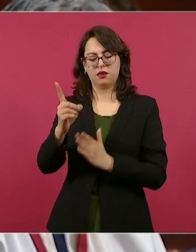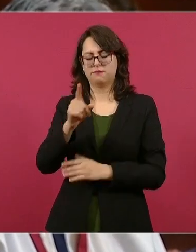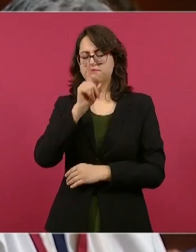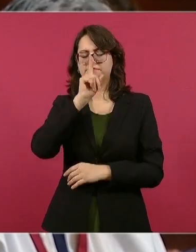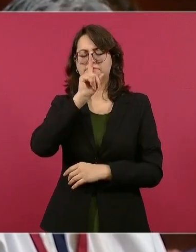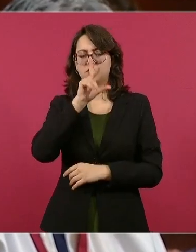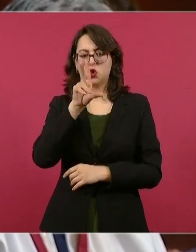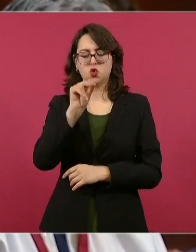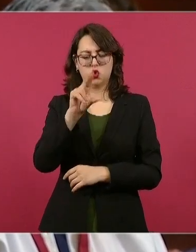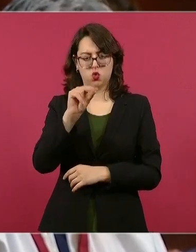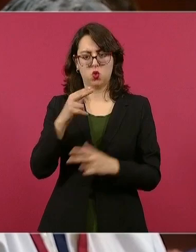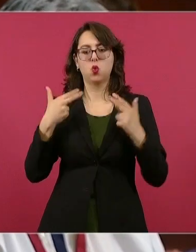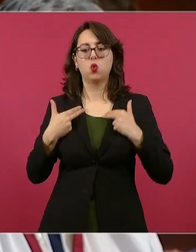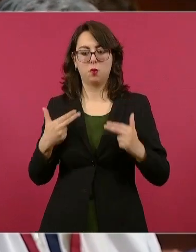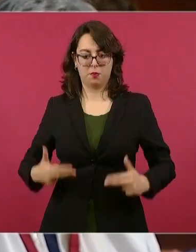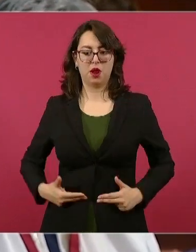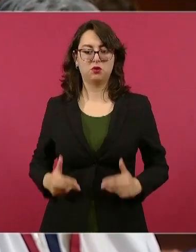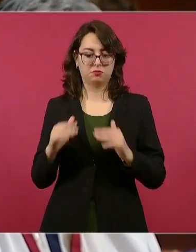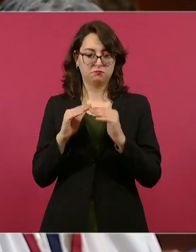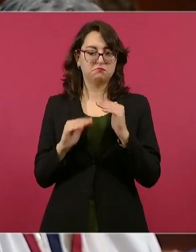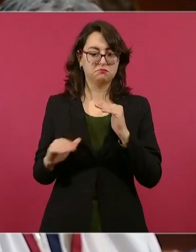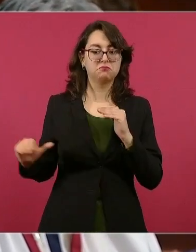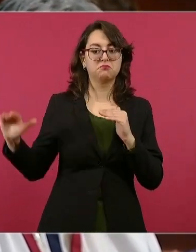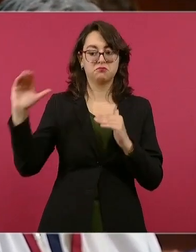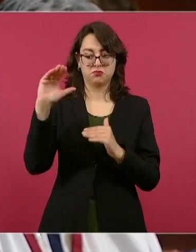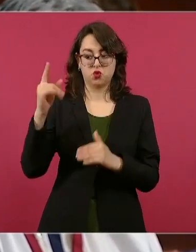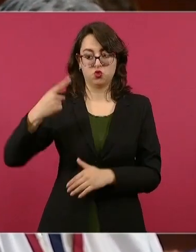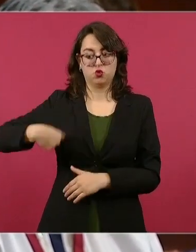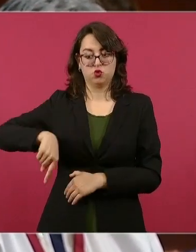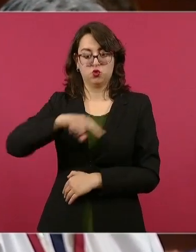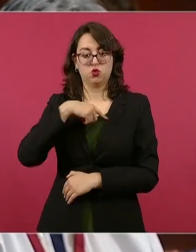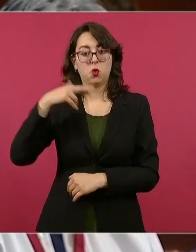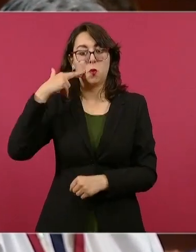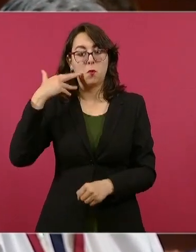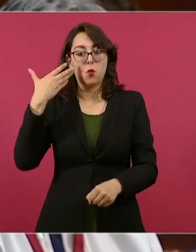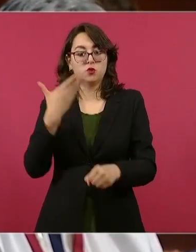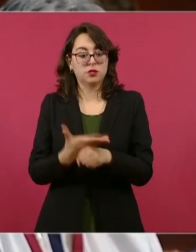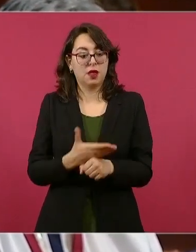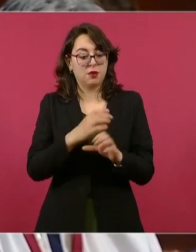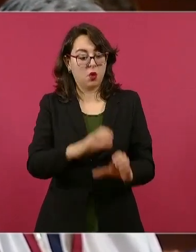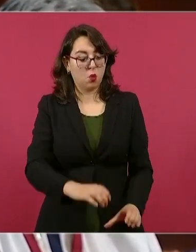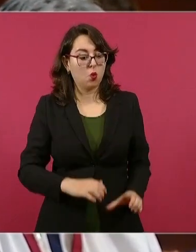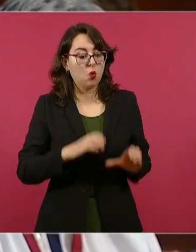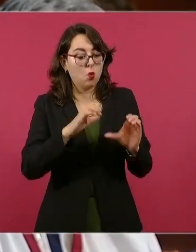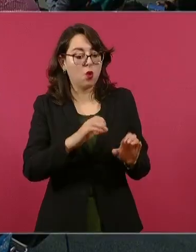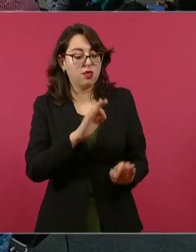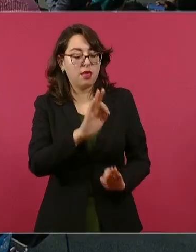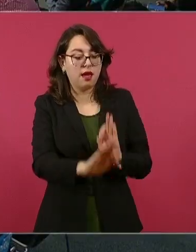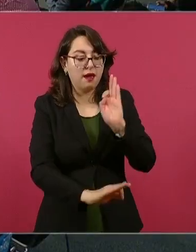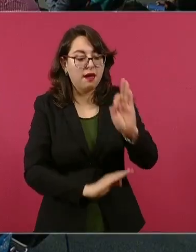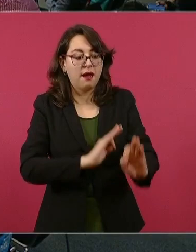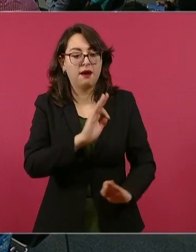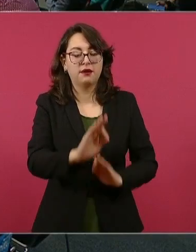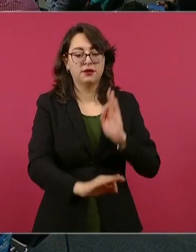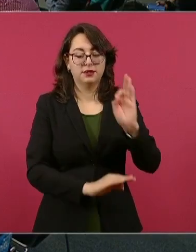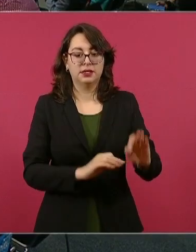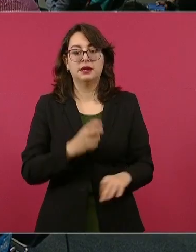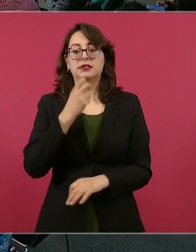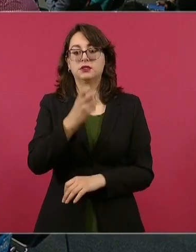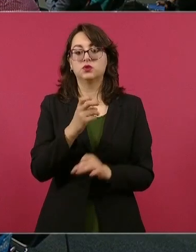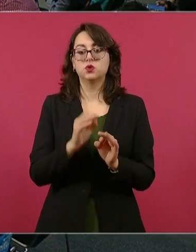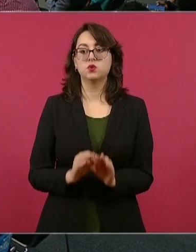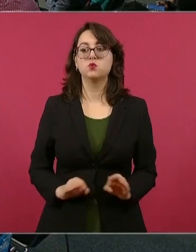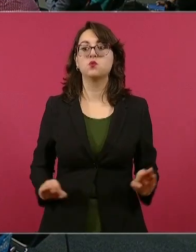esa jerarquía que residen nuestras responsabilidades y deberes como sus custodios y no como sus verdugos. Esto es